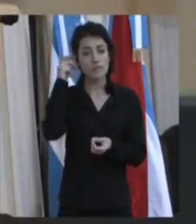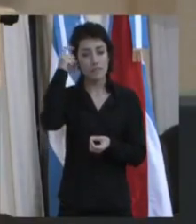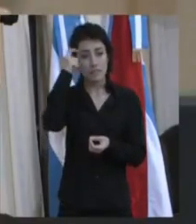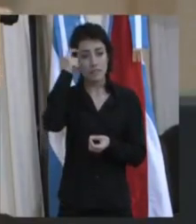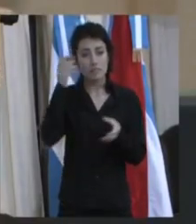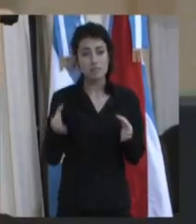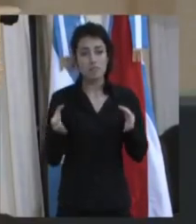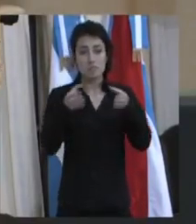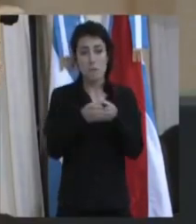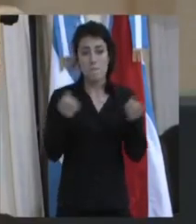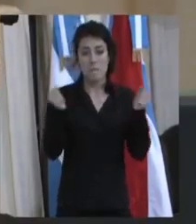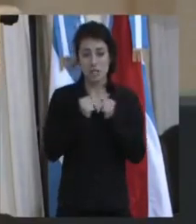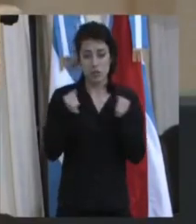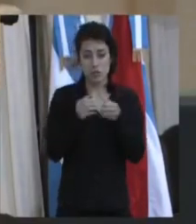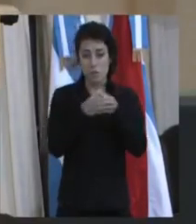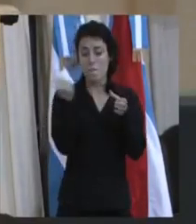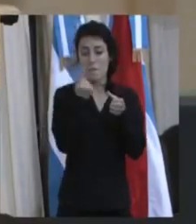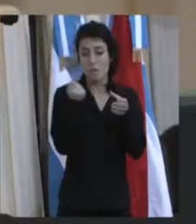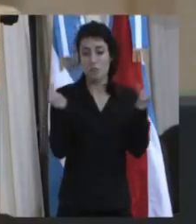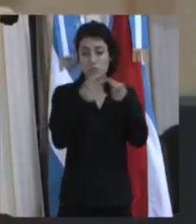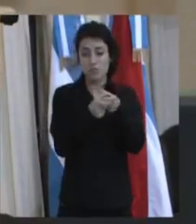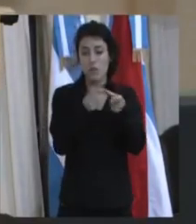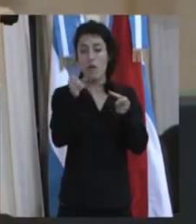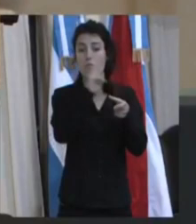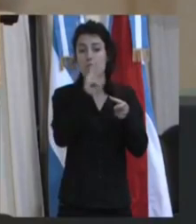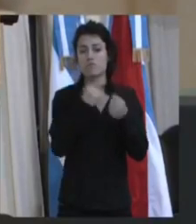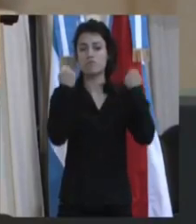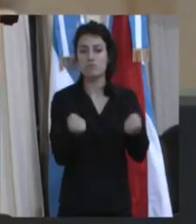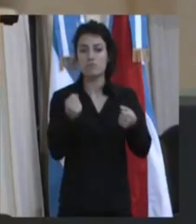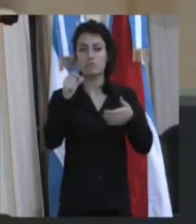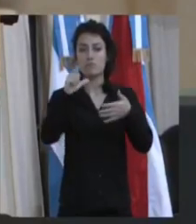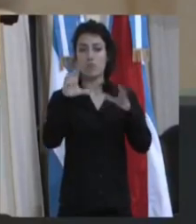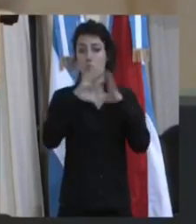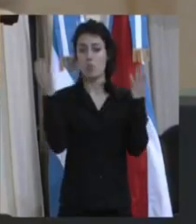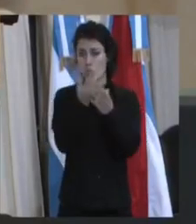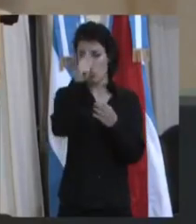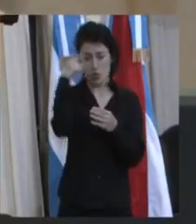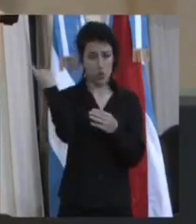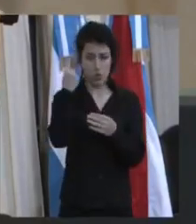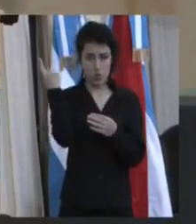se juntan en mayo el primer Congreso Feminista Internacional,